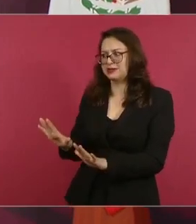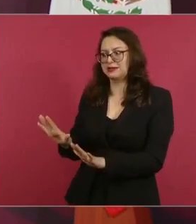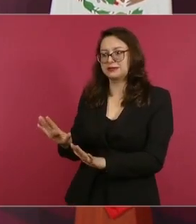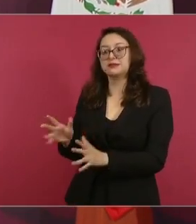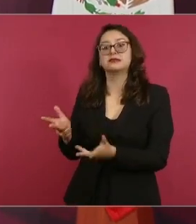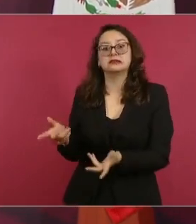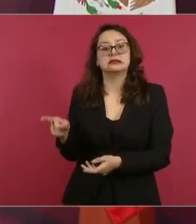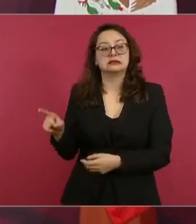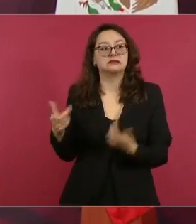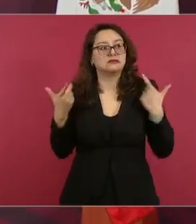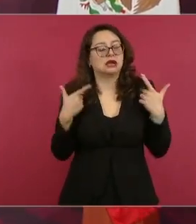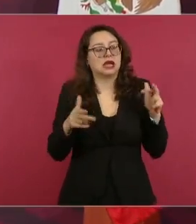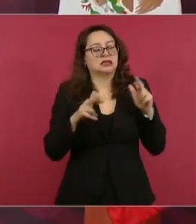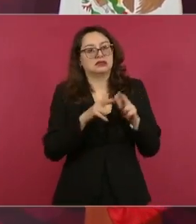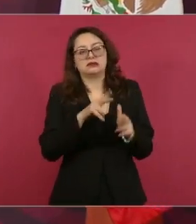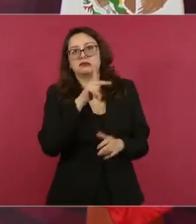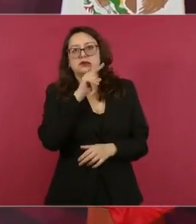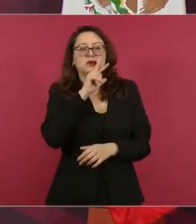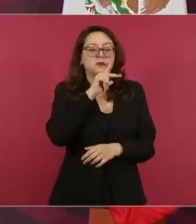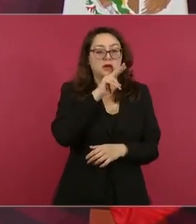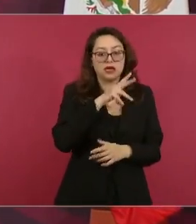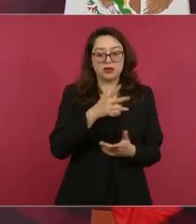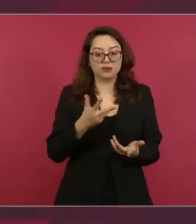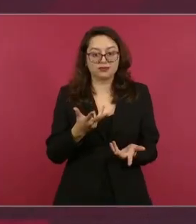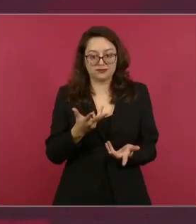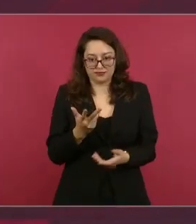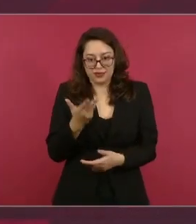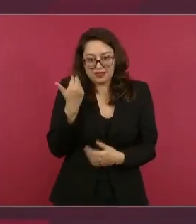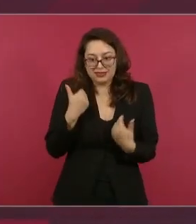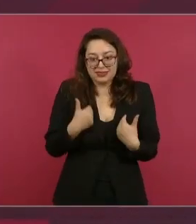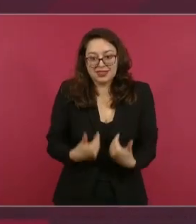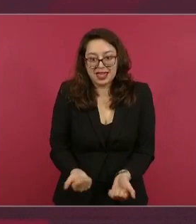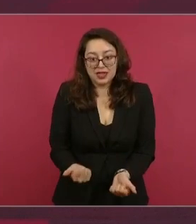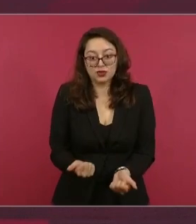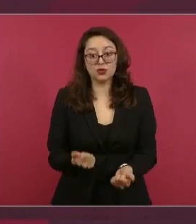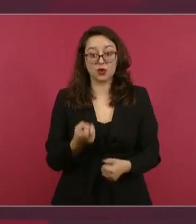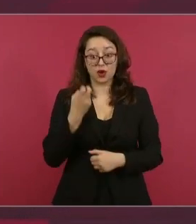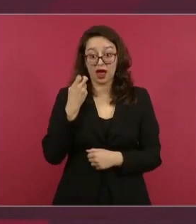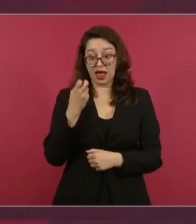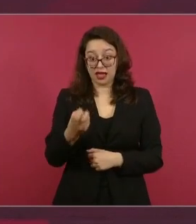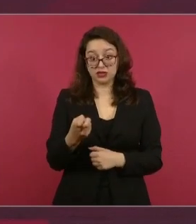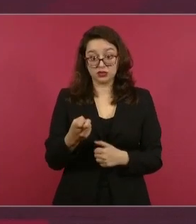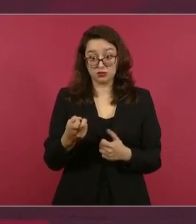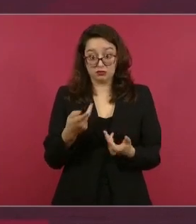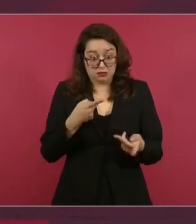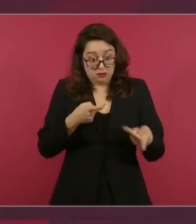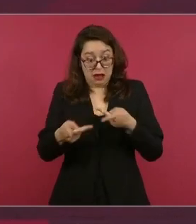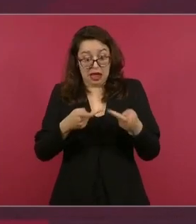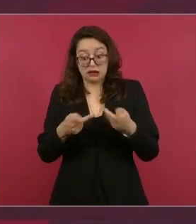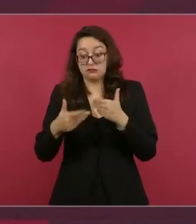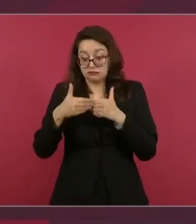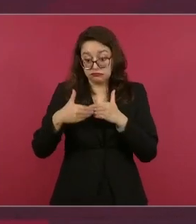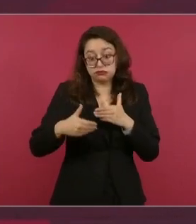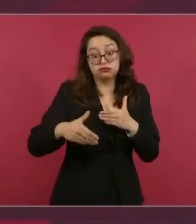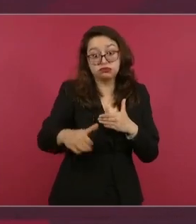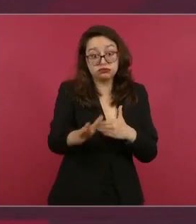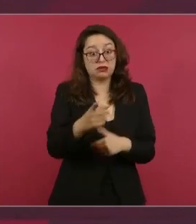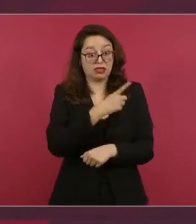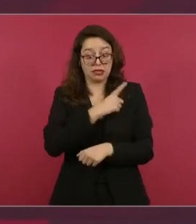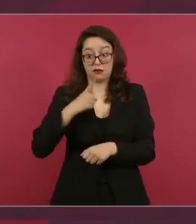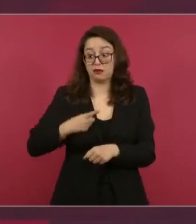Pero esa era su preocupación. Entonces, eso es lo que tenemos que resolver.